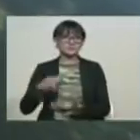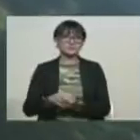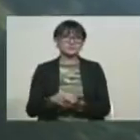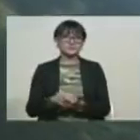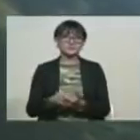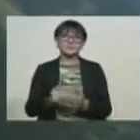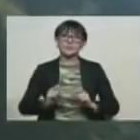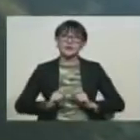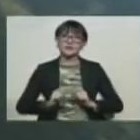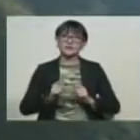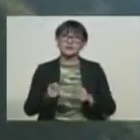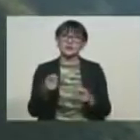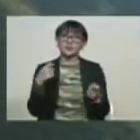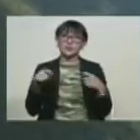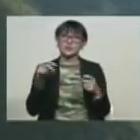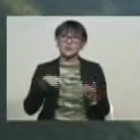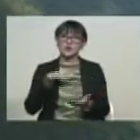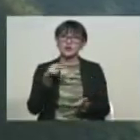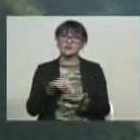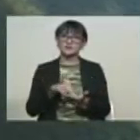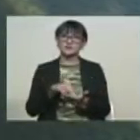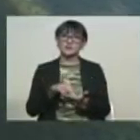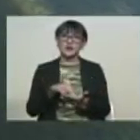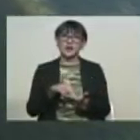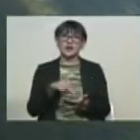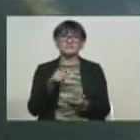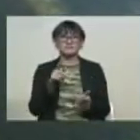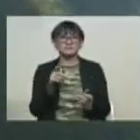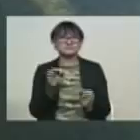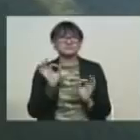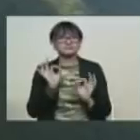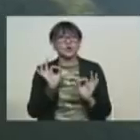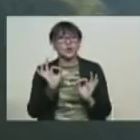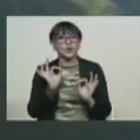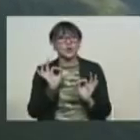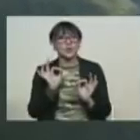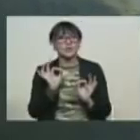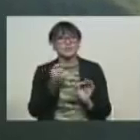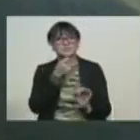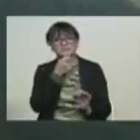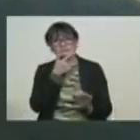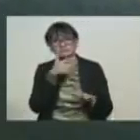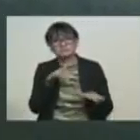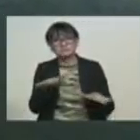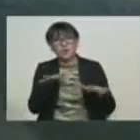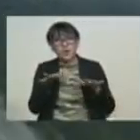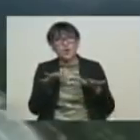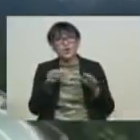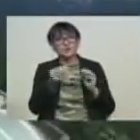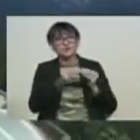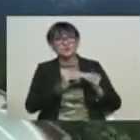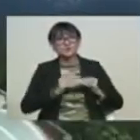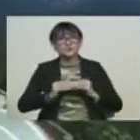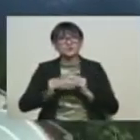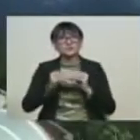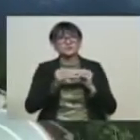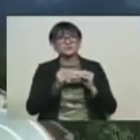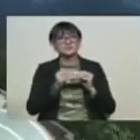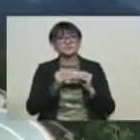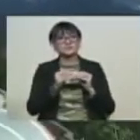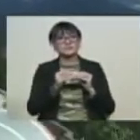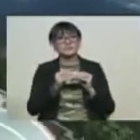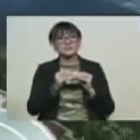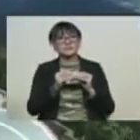le estamos entregando al turismo nacional una joya arquitectónica, ministra Marlene Contreras. Le estoy entregando una